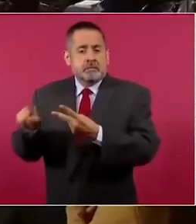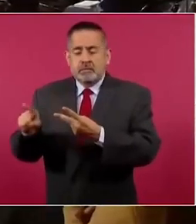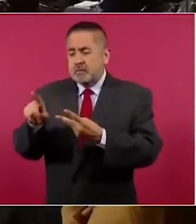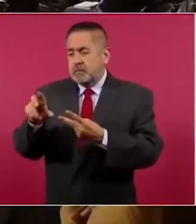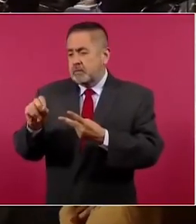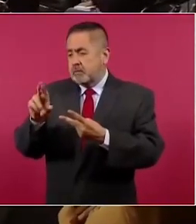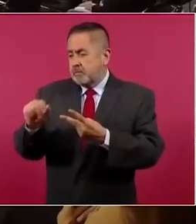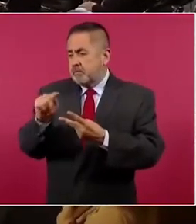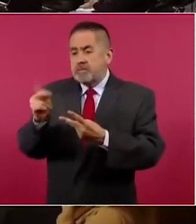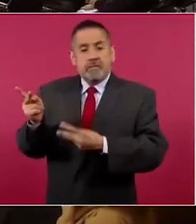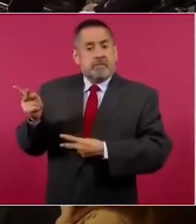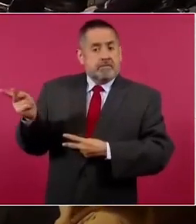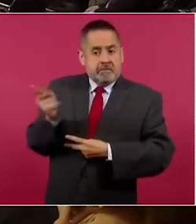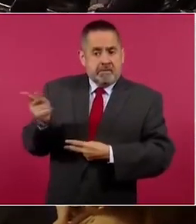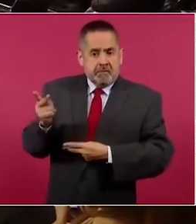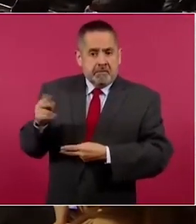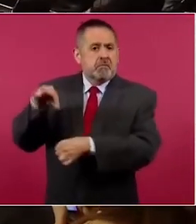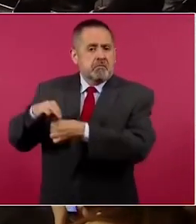Loreta